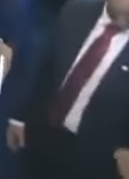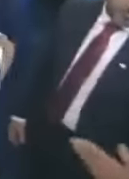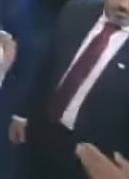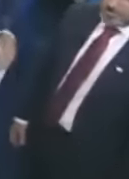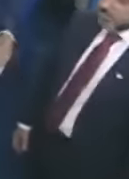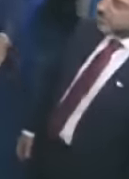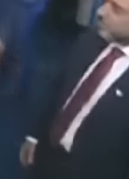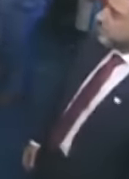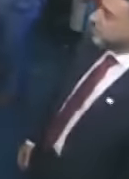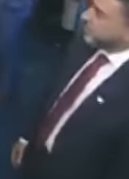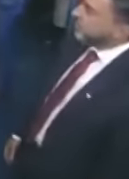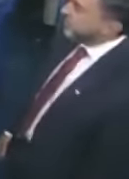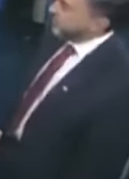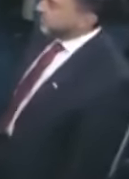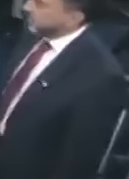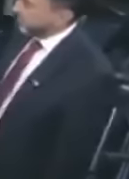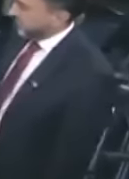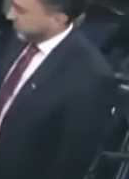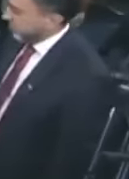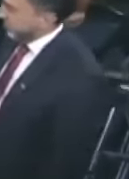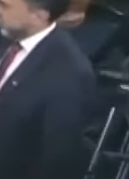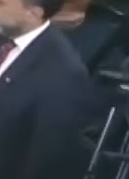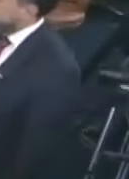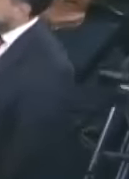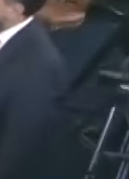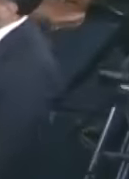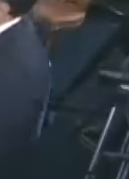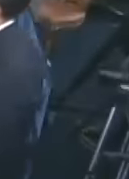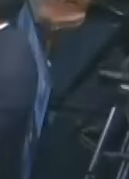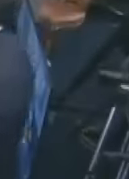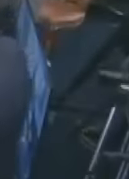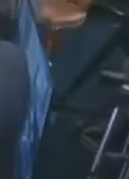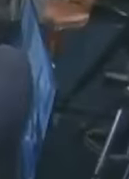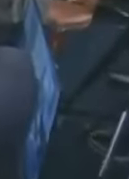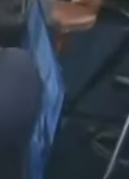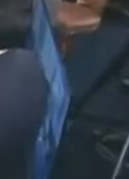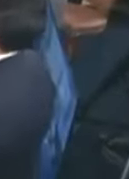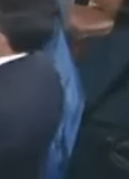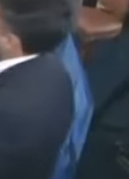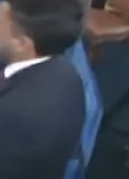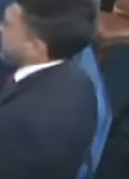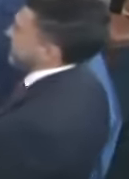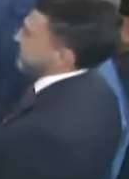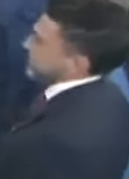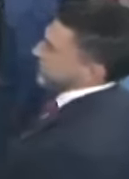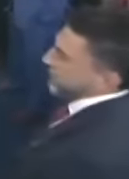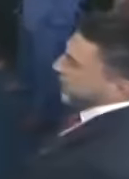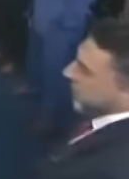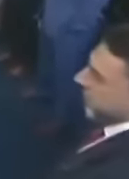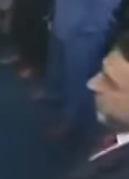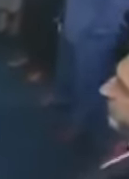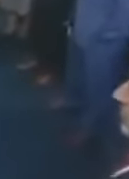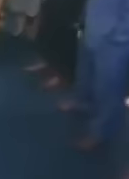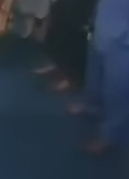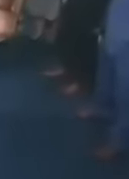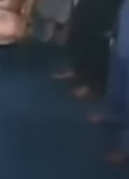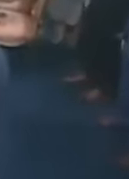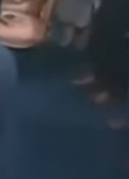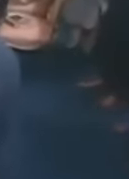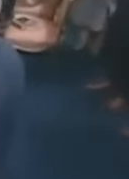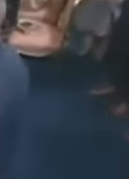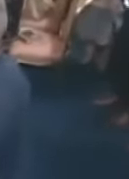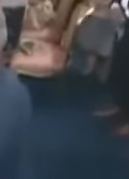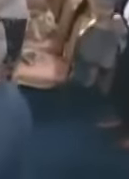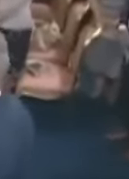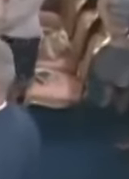constante, estamos en el momento histórico para defender este territorio en unión nacional con todos los